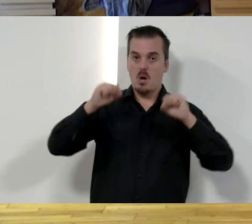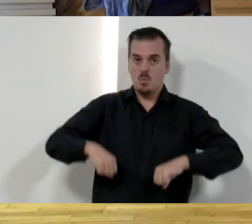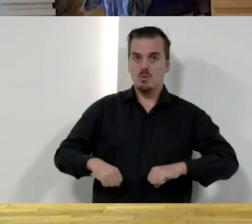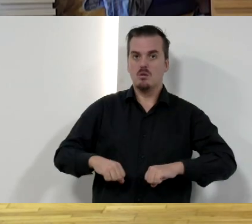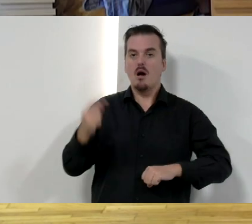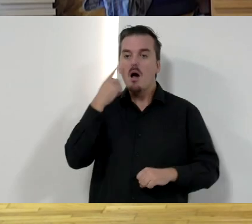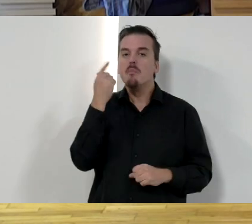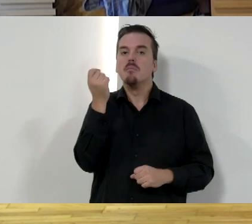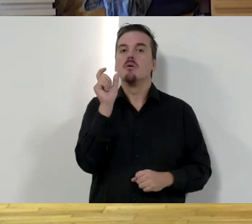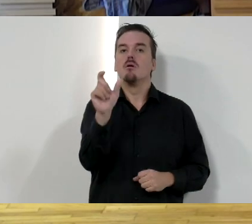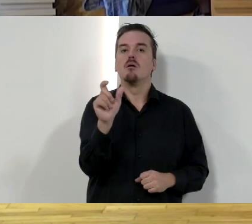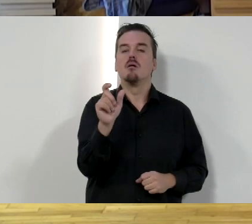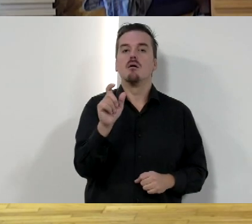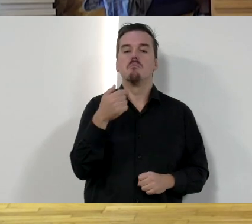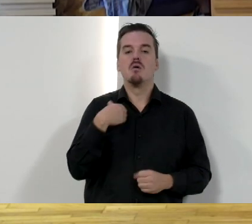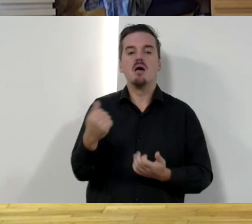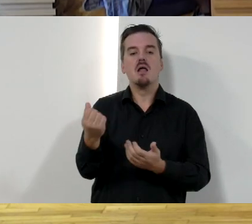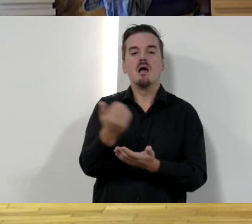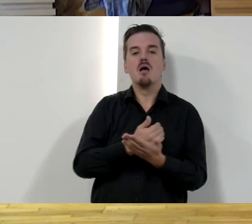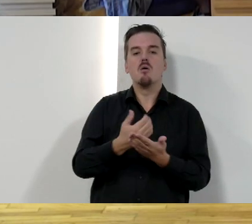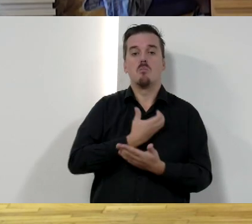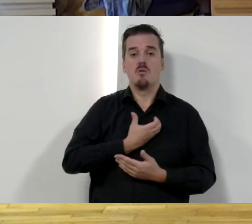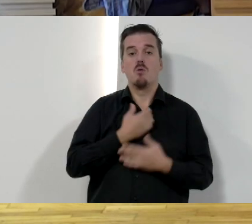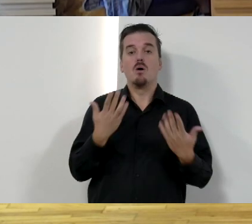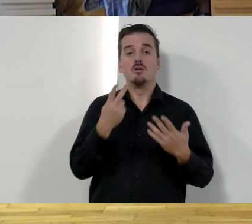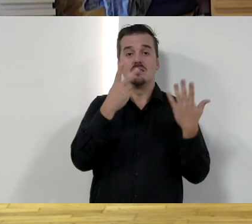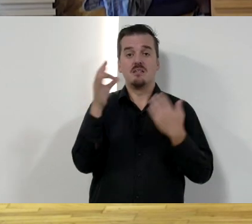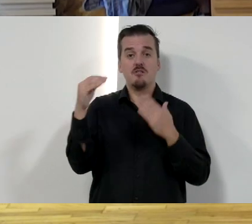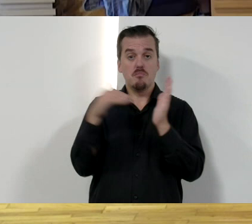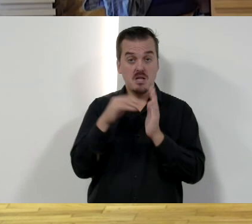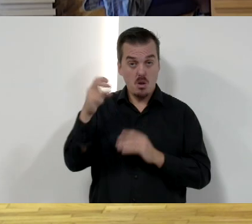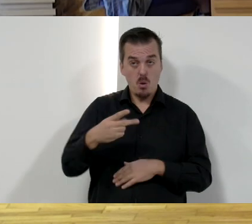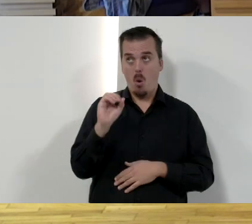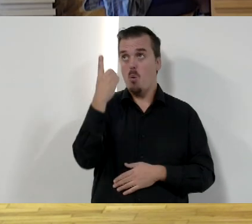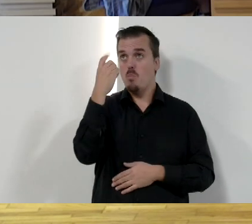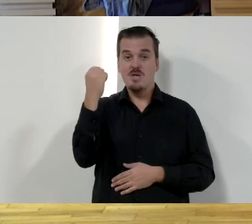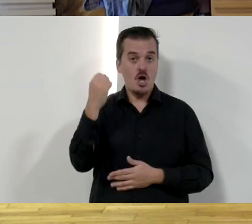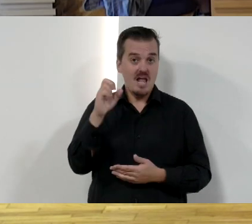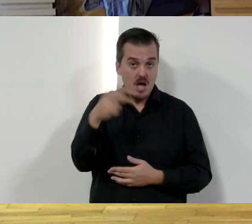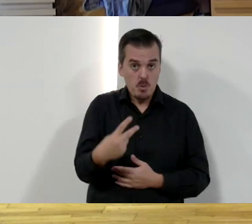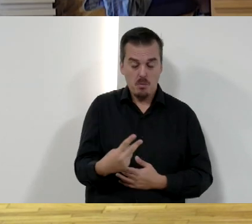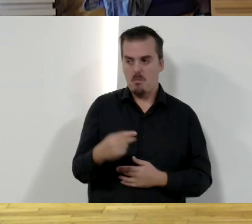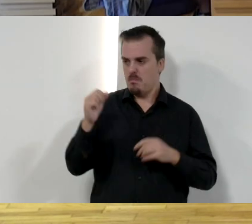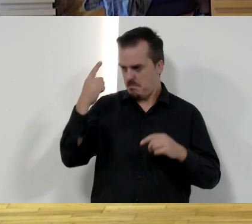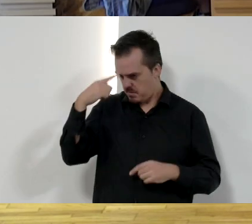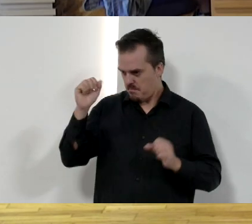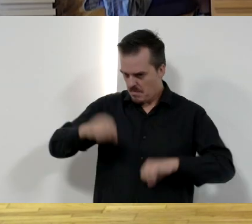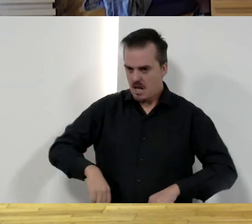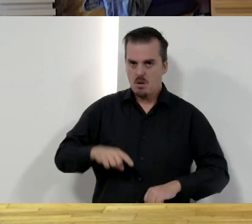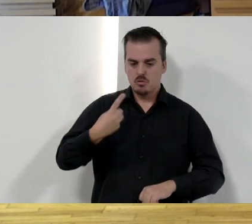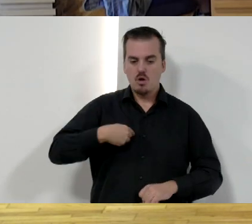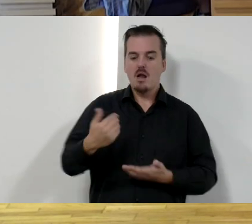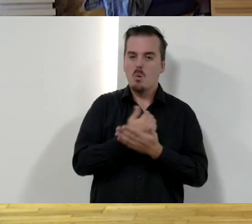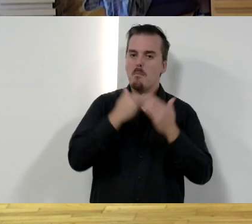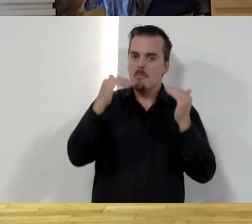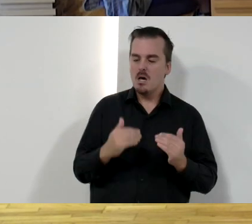va a suponer el efecto en la recaudación municipal? ¿700.000 euros? ¿1.000.000 de euros? Pues bueno, sabemos que eso lo vamos a recaudar menos. Pero usted no, a usted le gusta